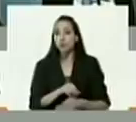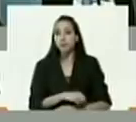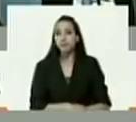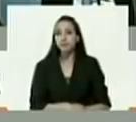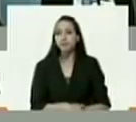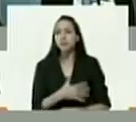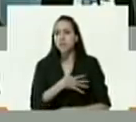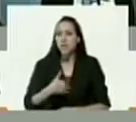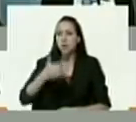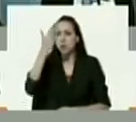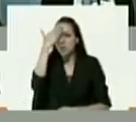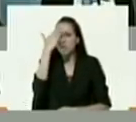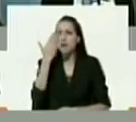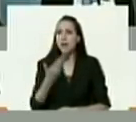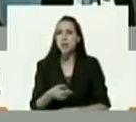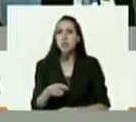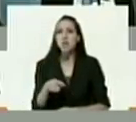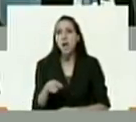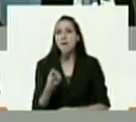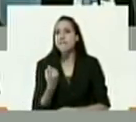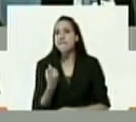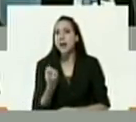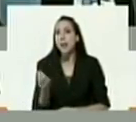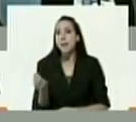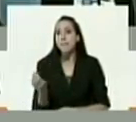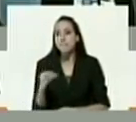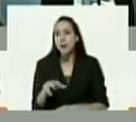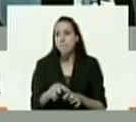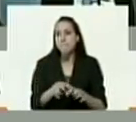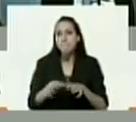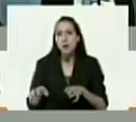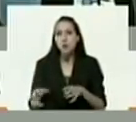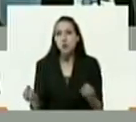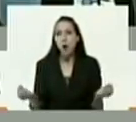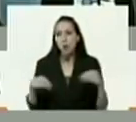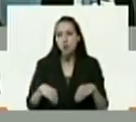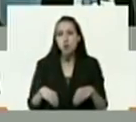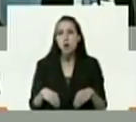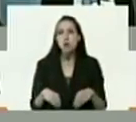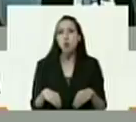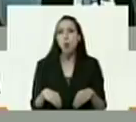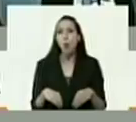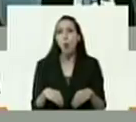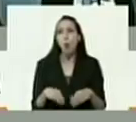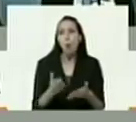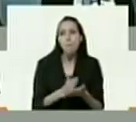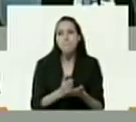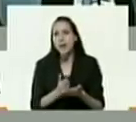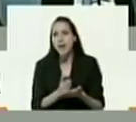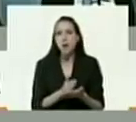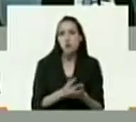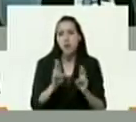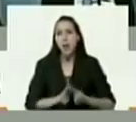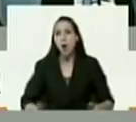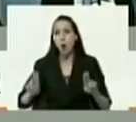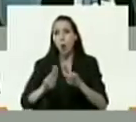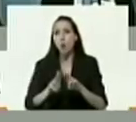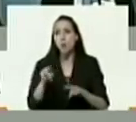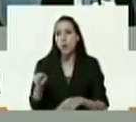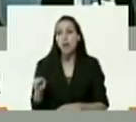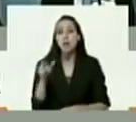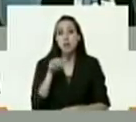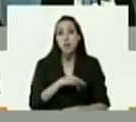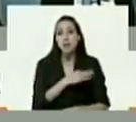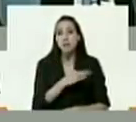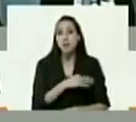Quisiera saber si no falta una mayor mediación de la ONU, si no piensan que tendría la ONU, y en particular el señor Guterres, tendrían que hacer